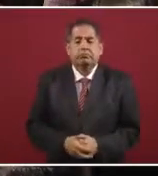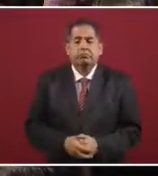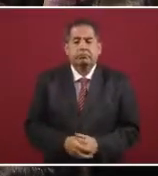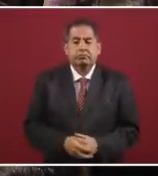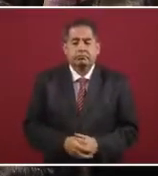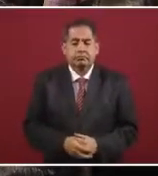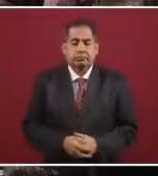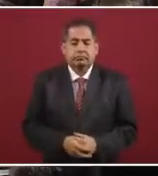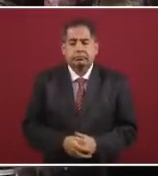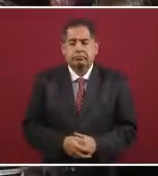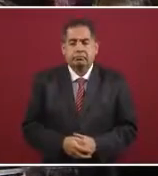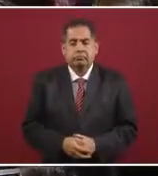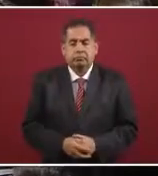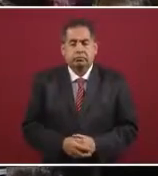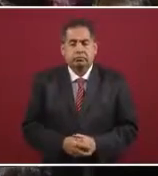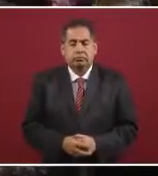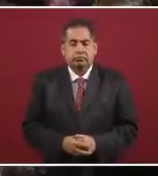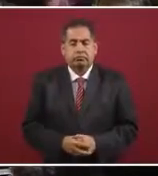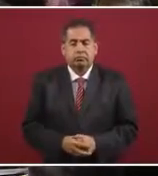Por favor.